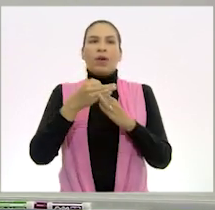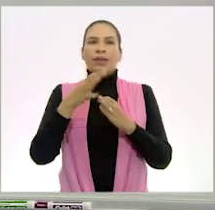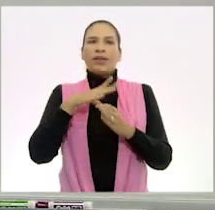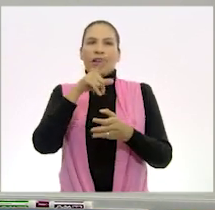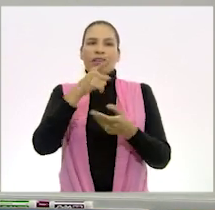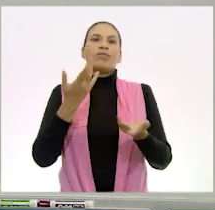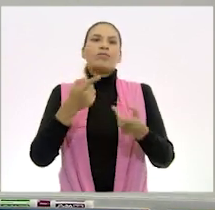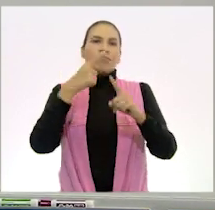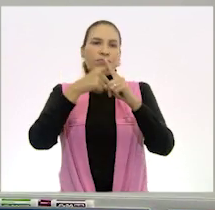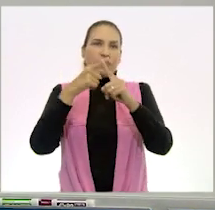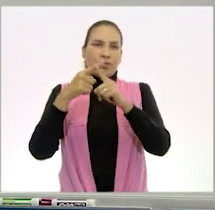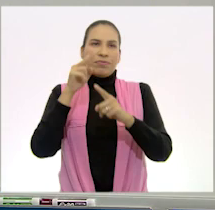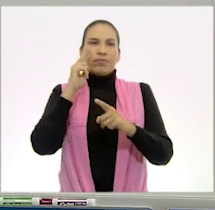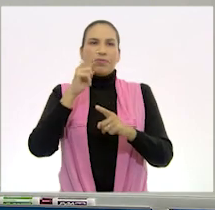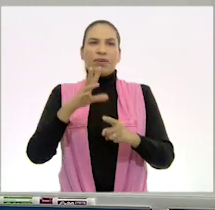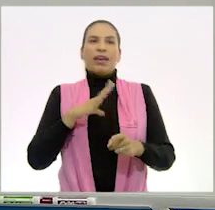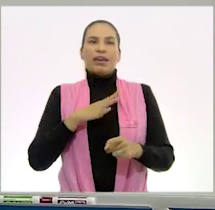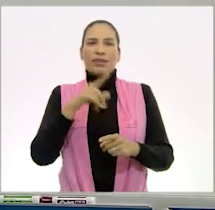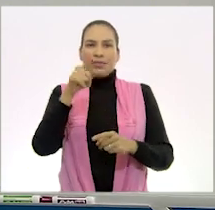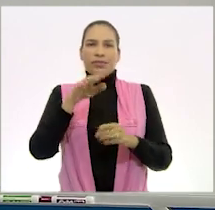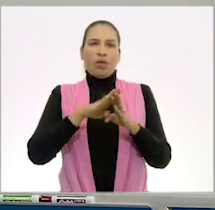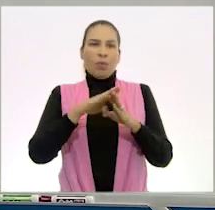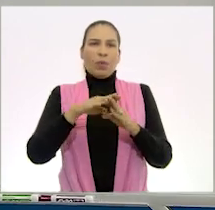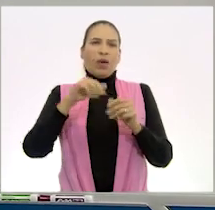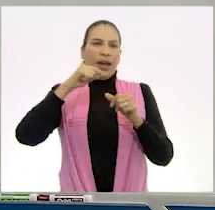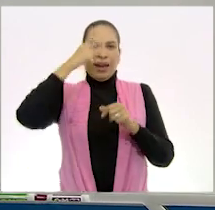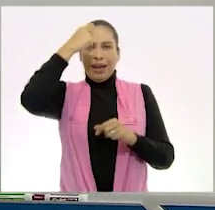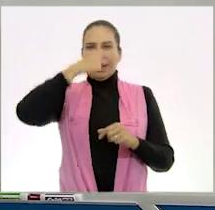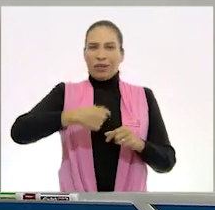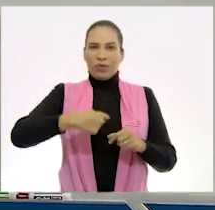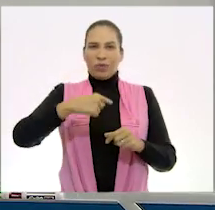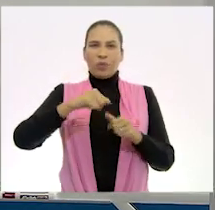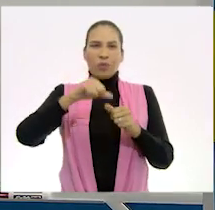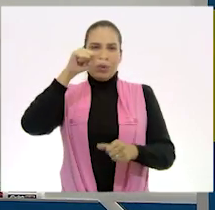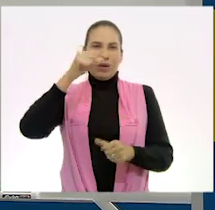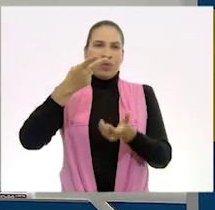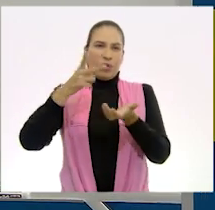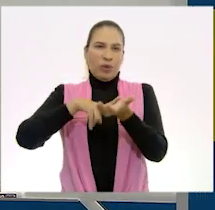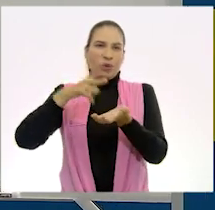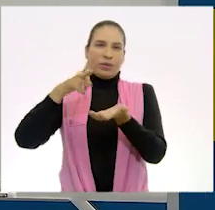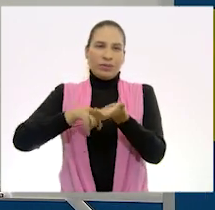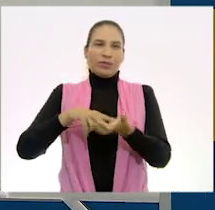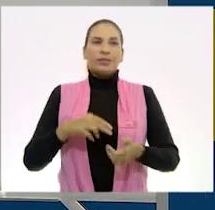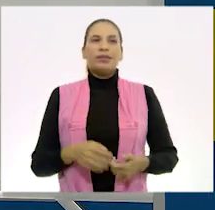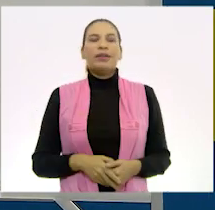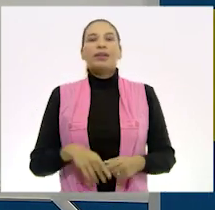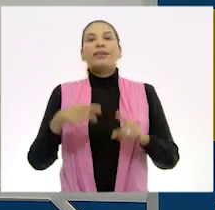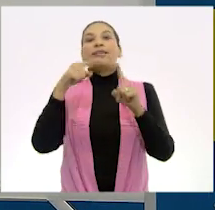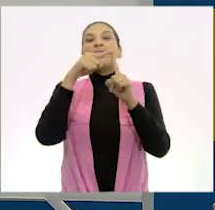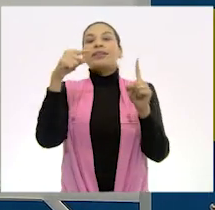de multiplicar estatura por estatura. Entonces, dividido